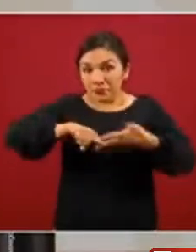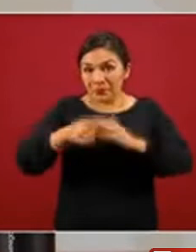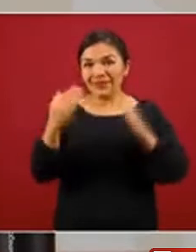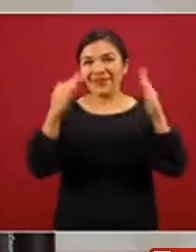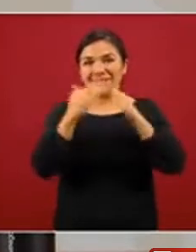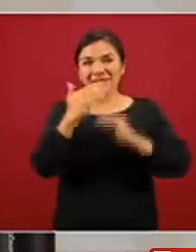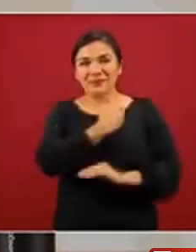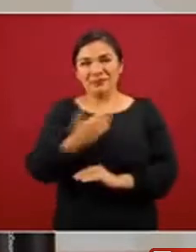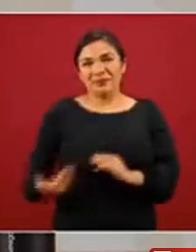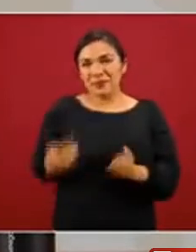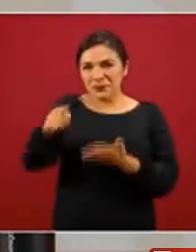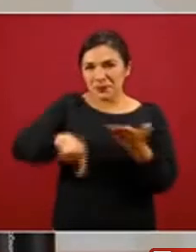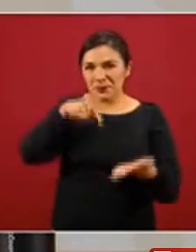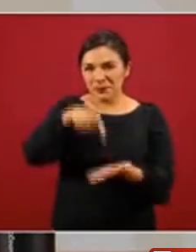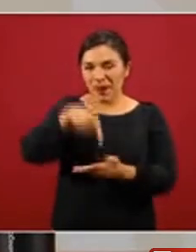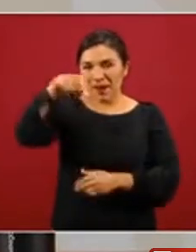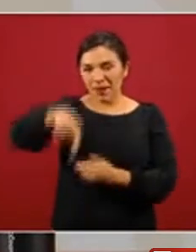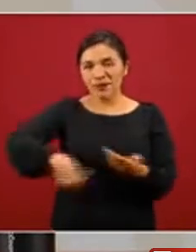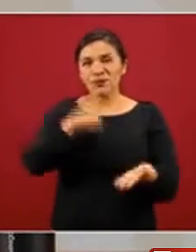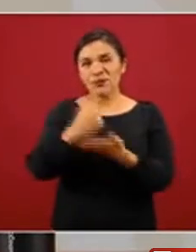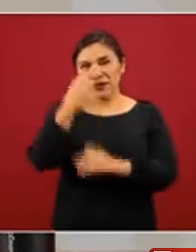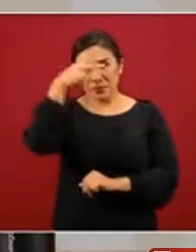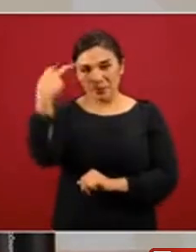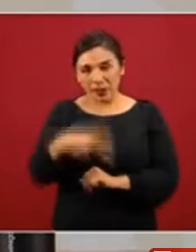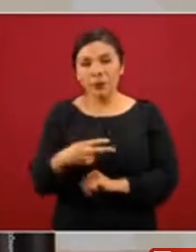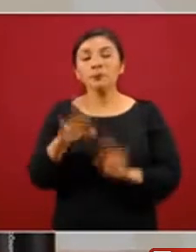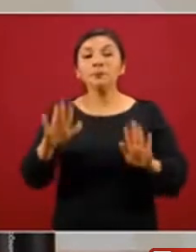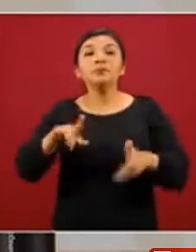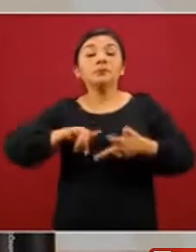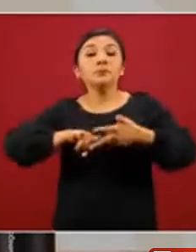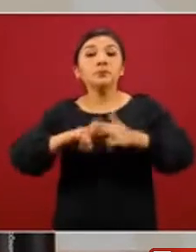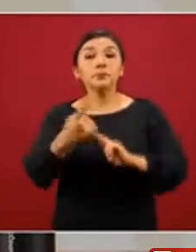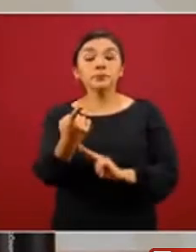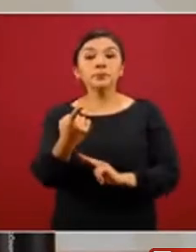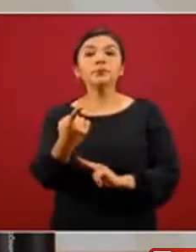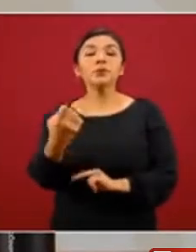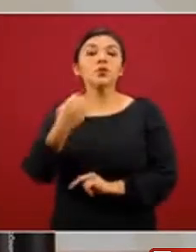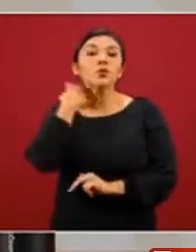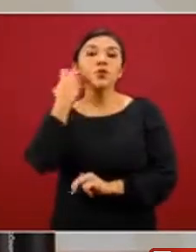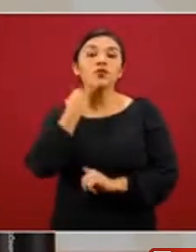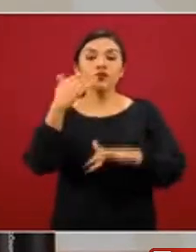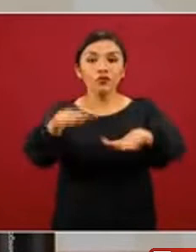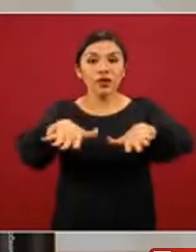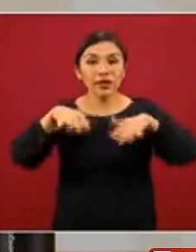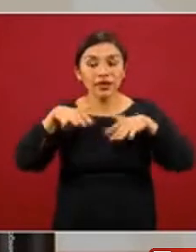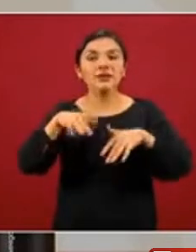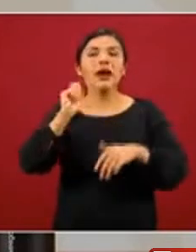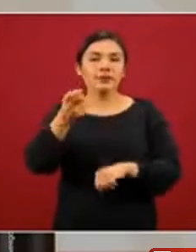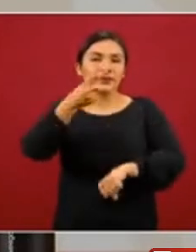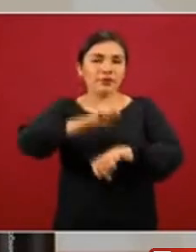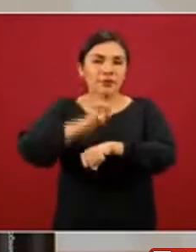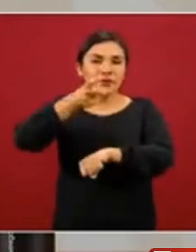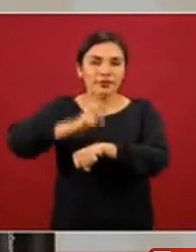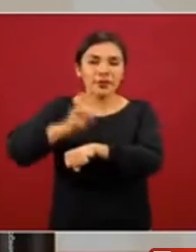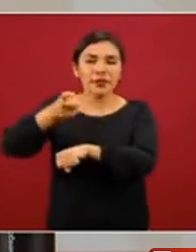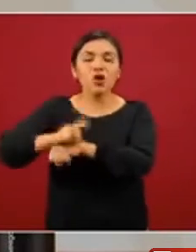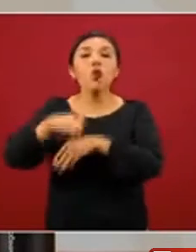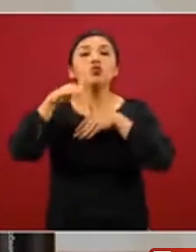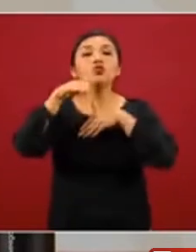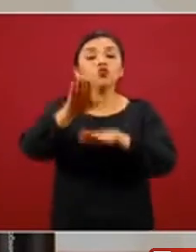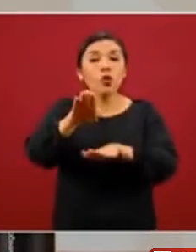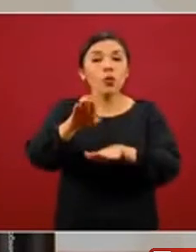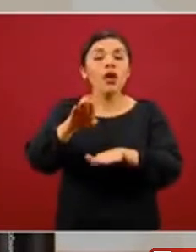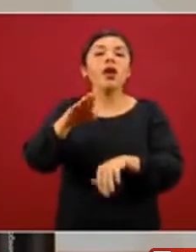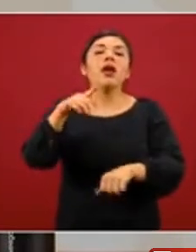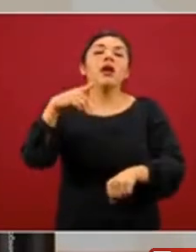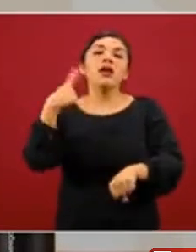Nacional de México, en la Ciudad de México. Vamos a iniciar la conferencia de prensa diaria sobre la pandemia de